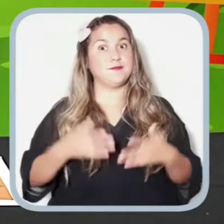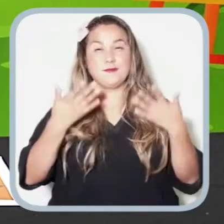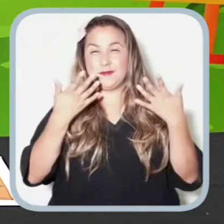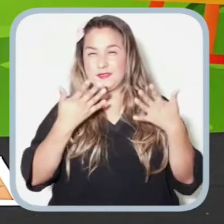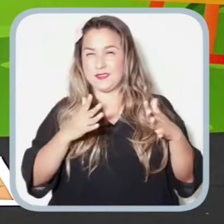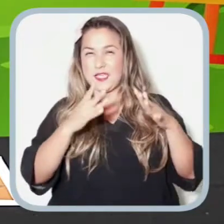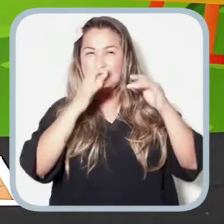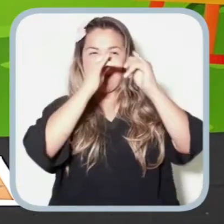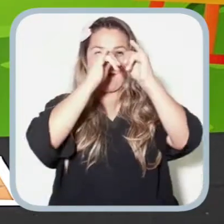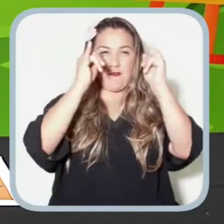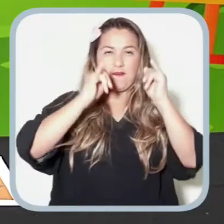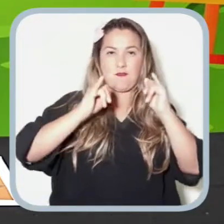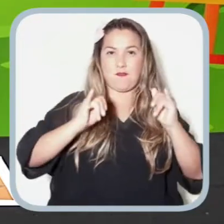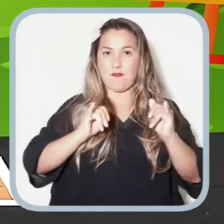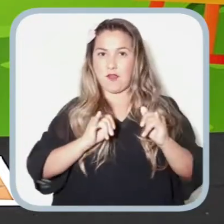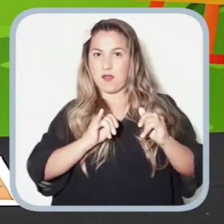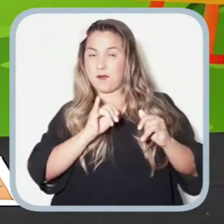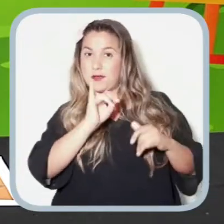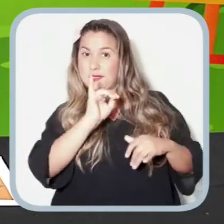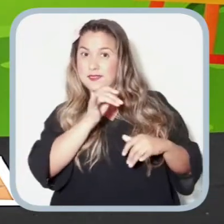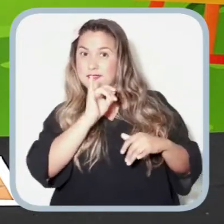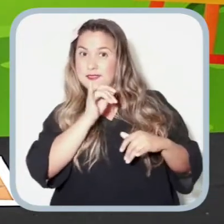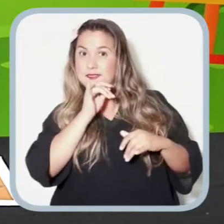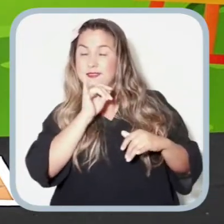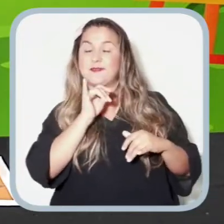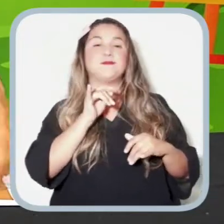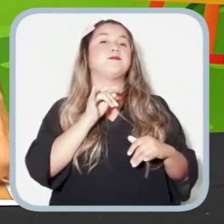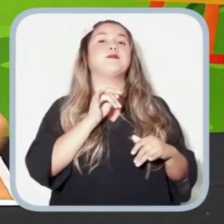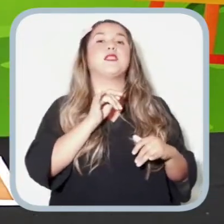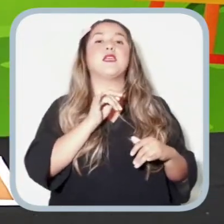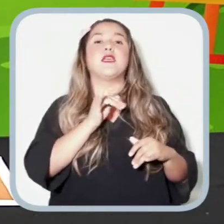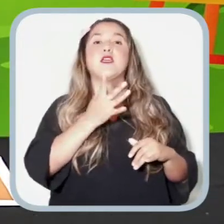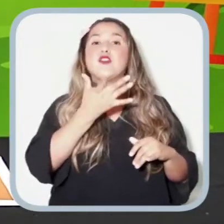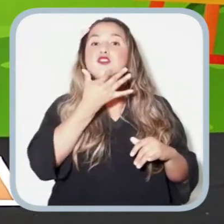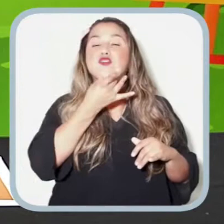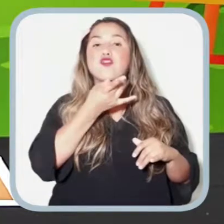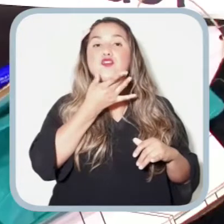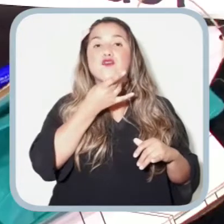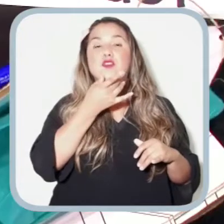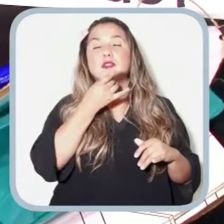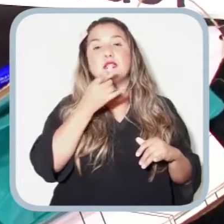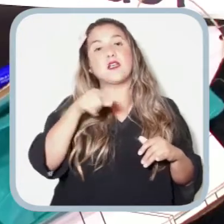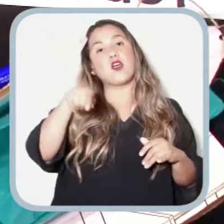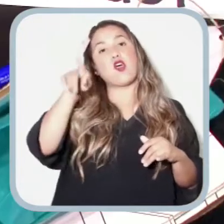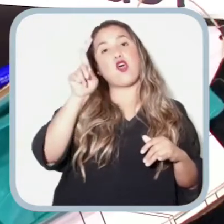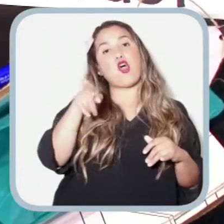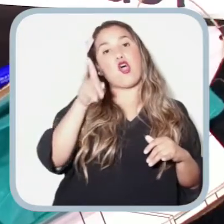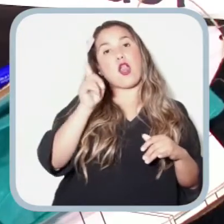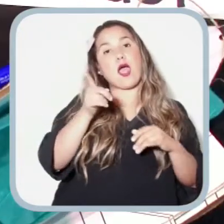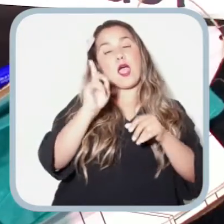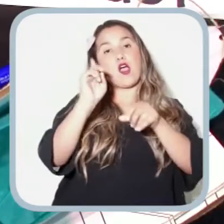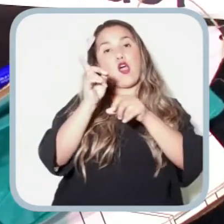está tomando forma ver y nos falta la cola